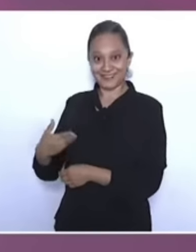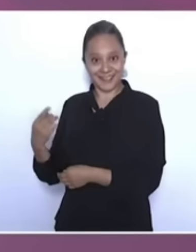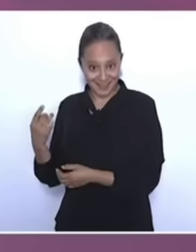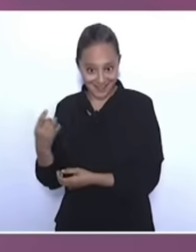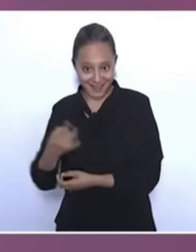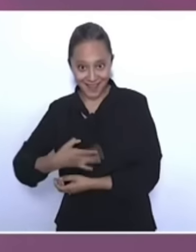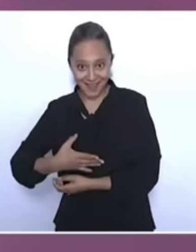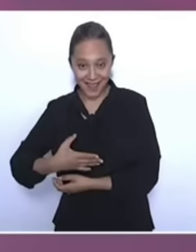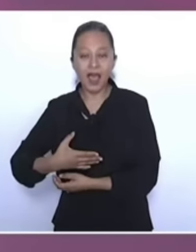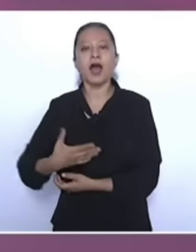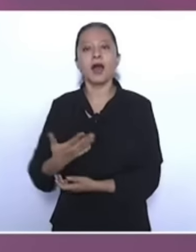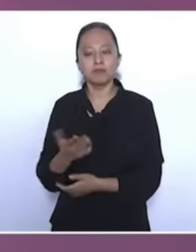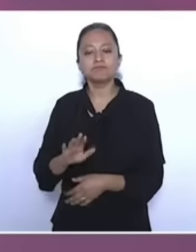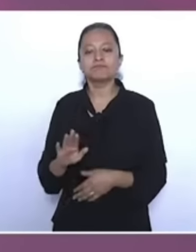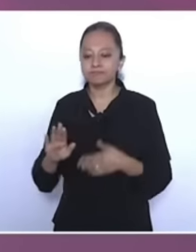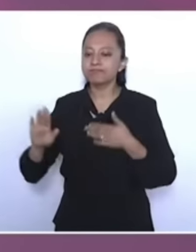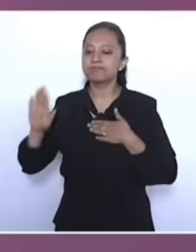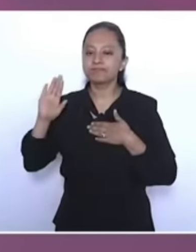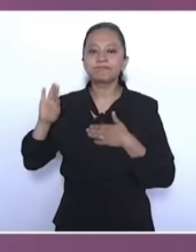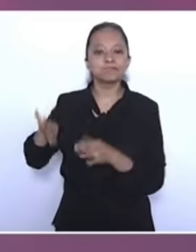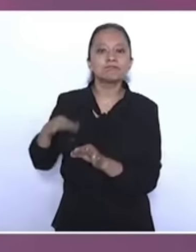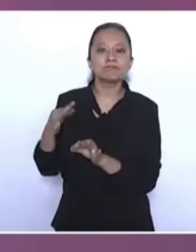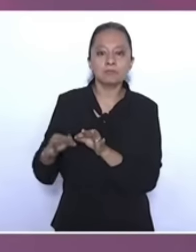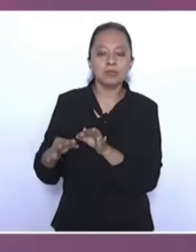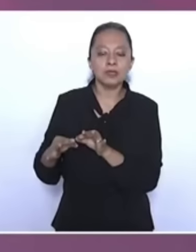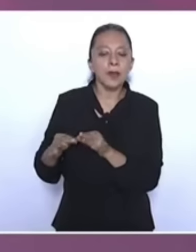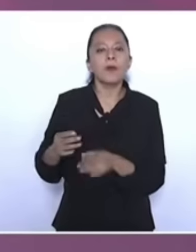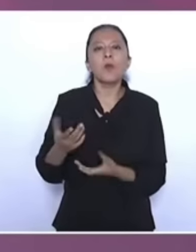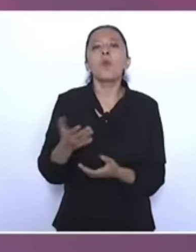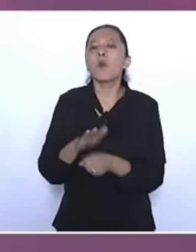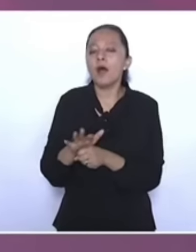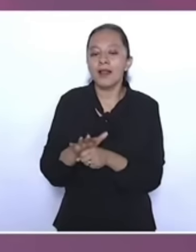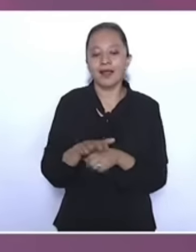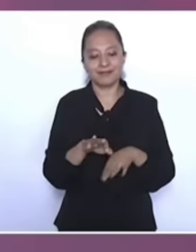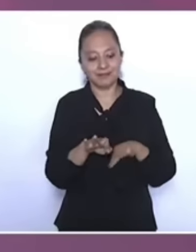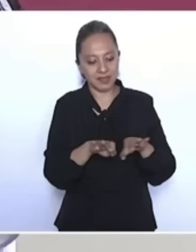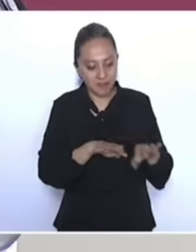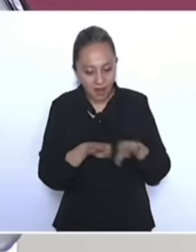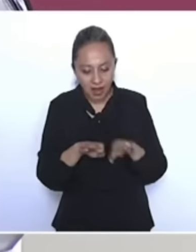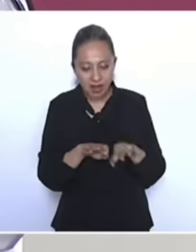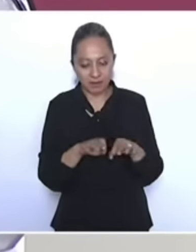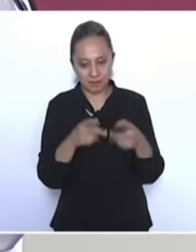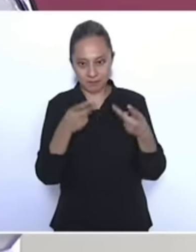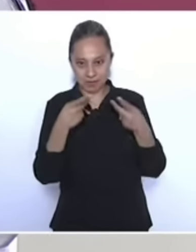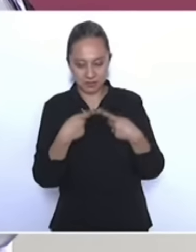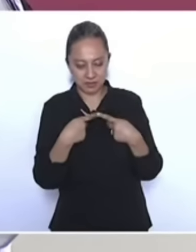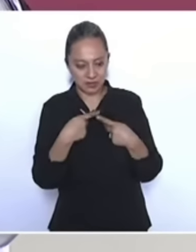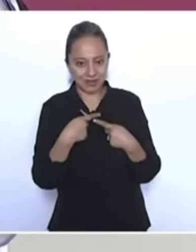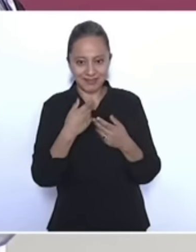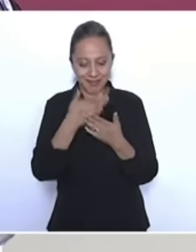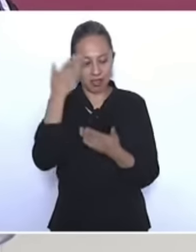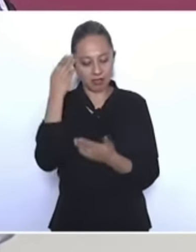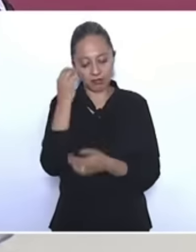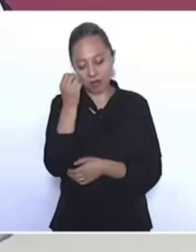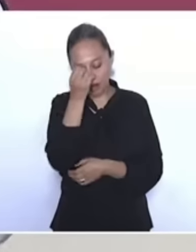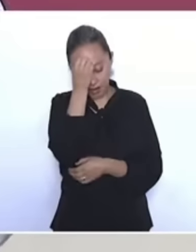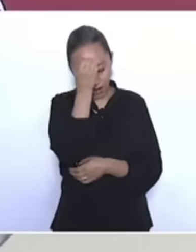el compromiso de trabajar por los más desprotegidos, por los olvidados. A partir de enero